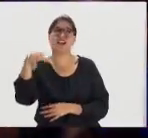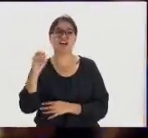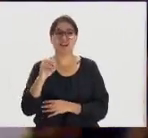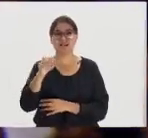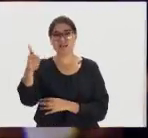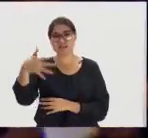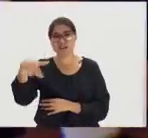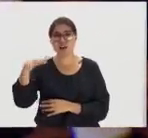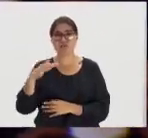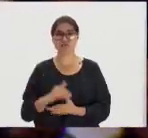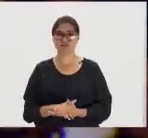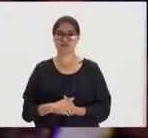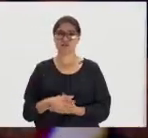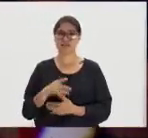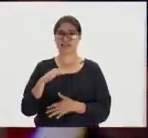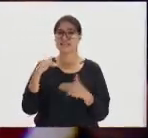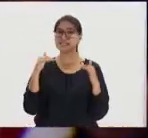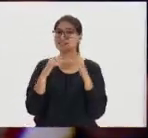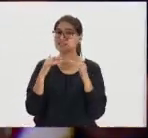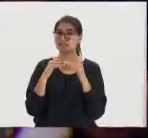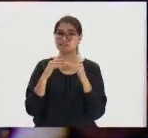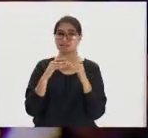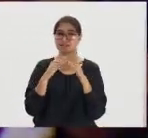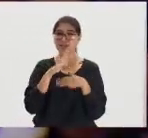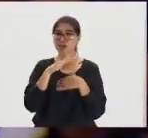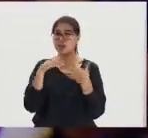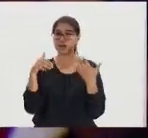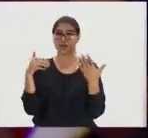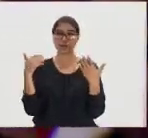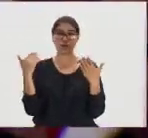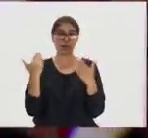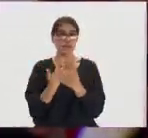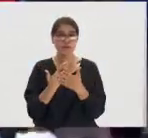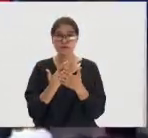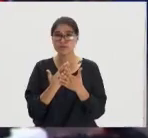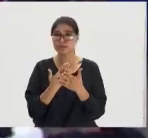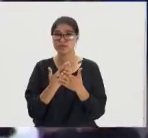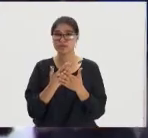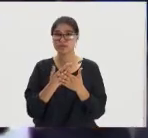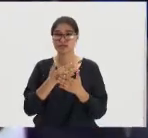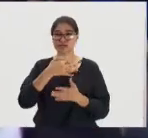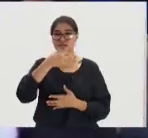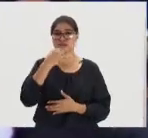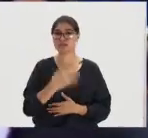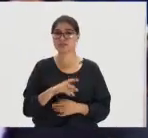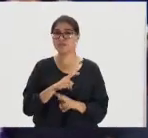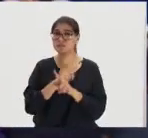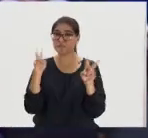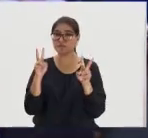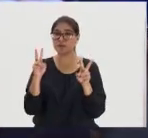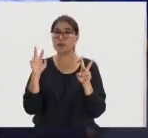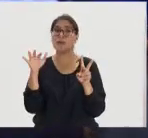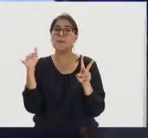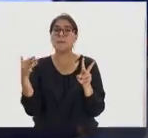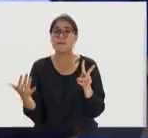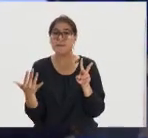se desarmó completamente todo. Por un dardo.